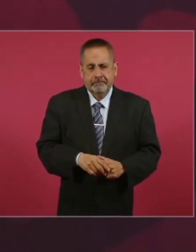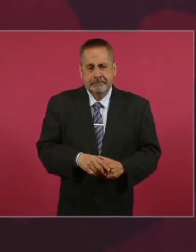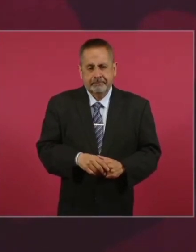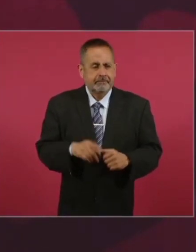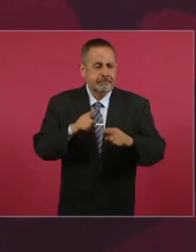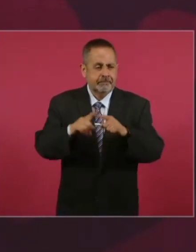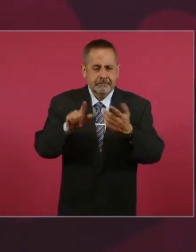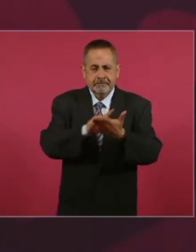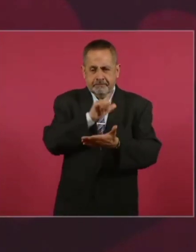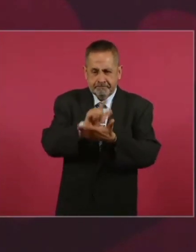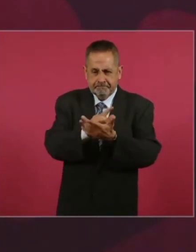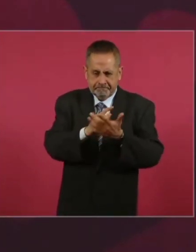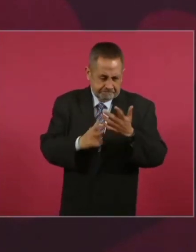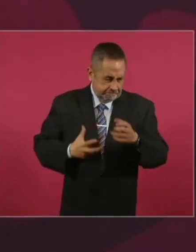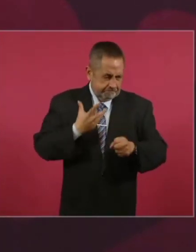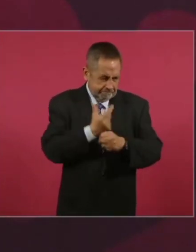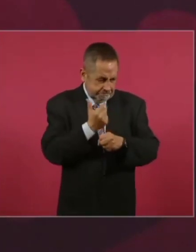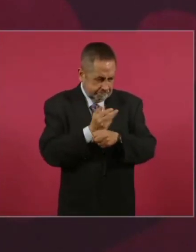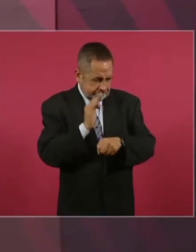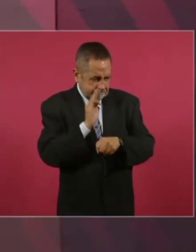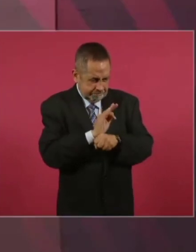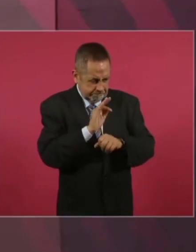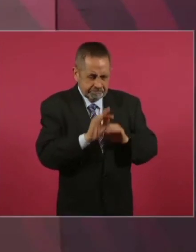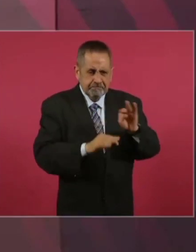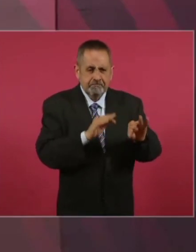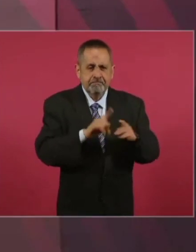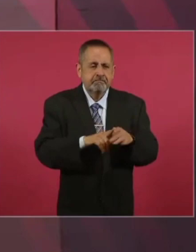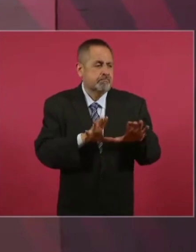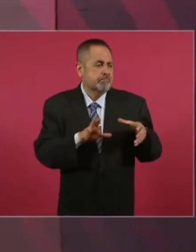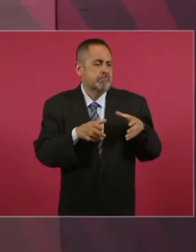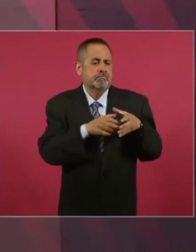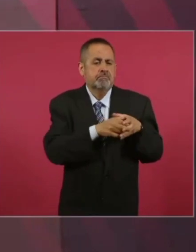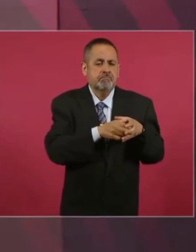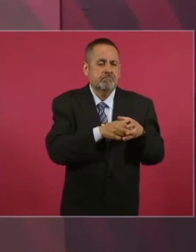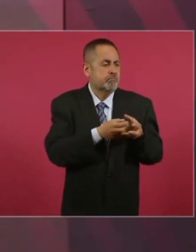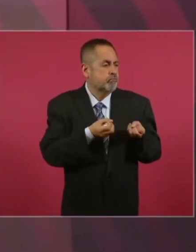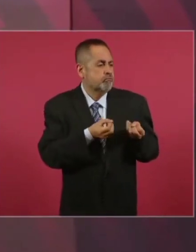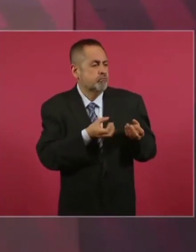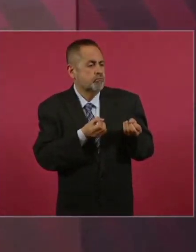todas las reformas para favorecer a la oligarquía.